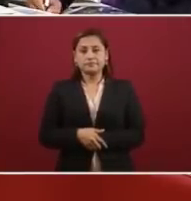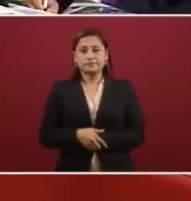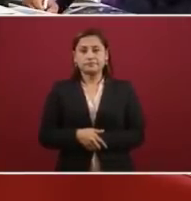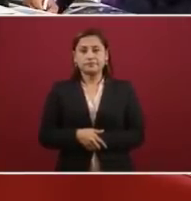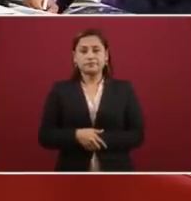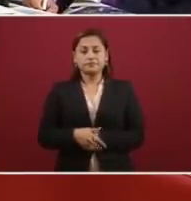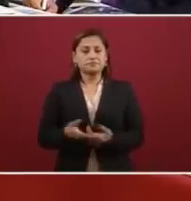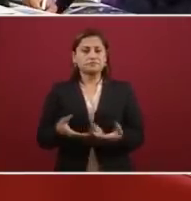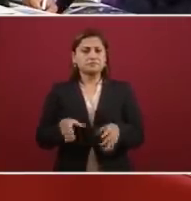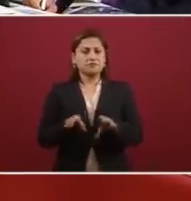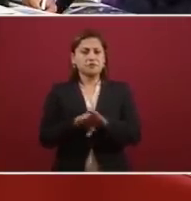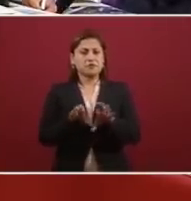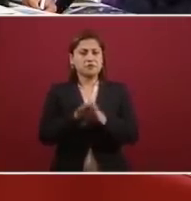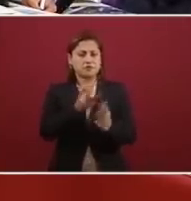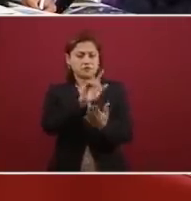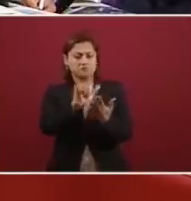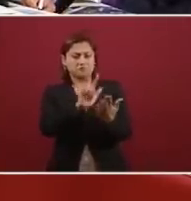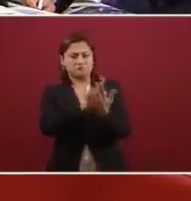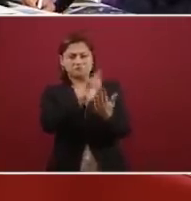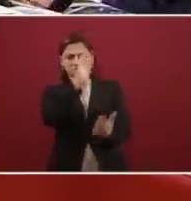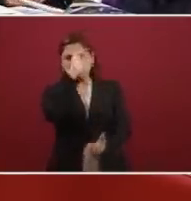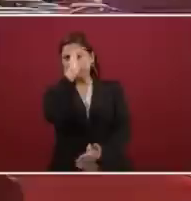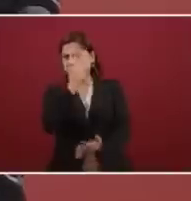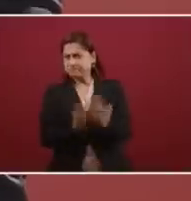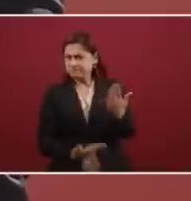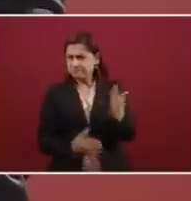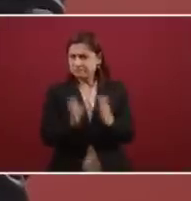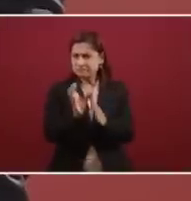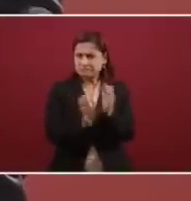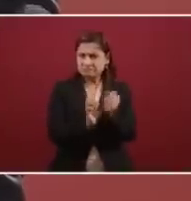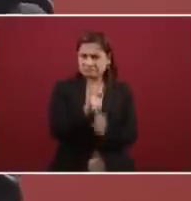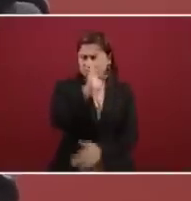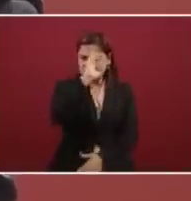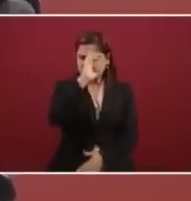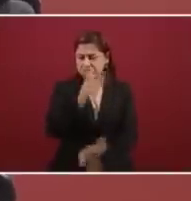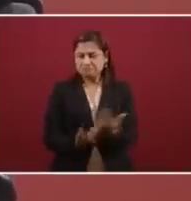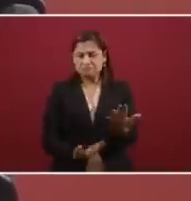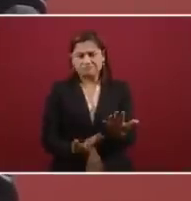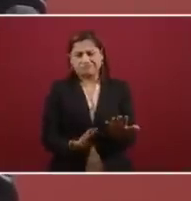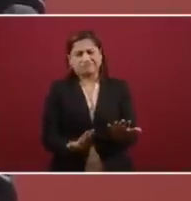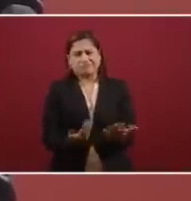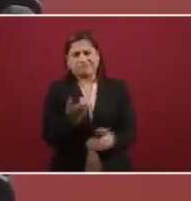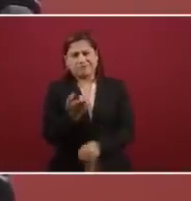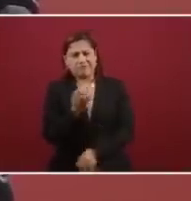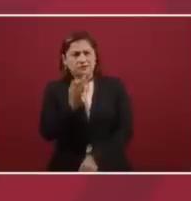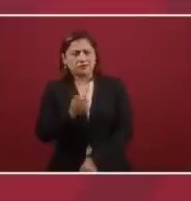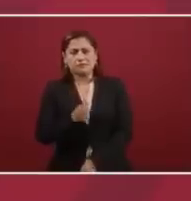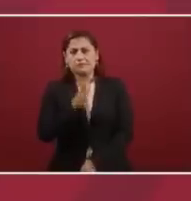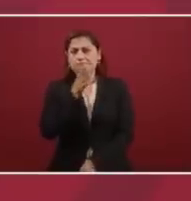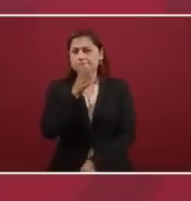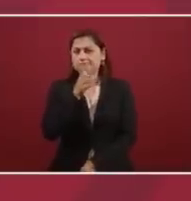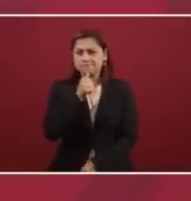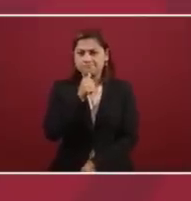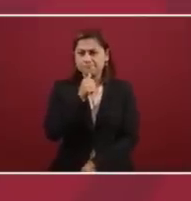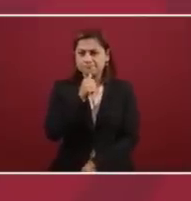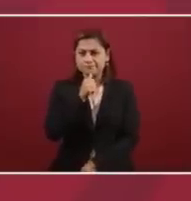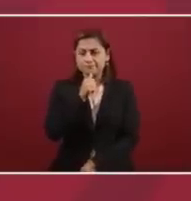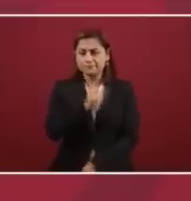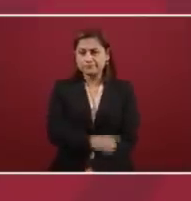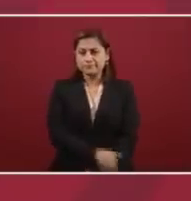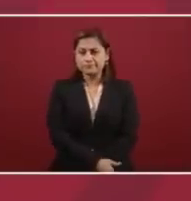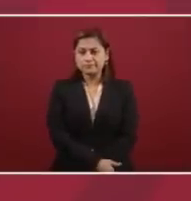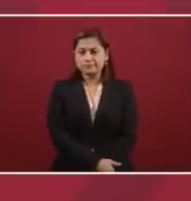las leyes se viole la constitución no se puede permitir